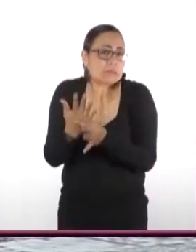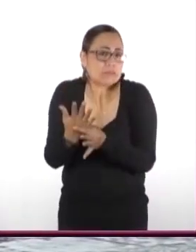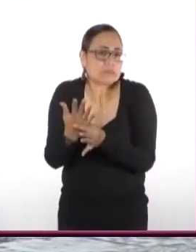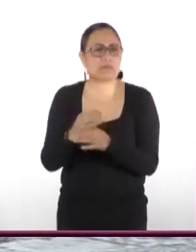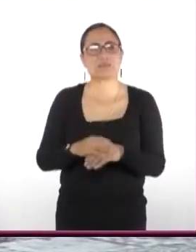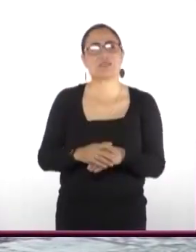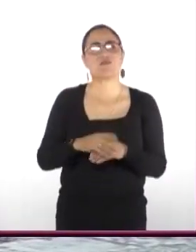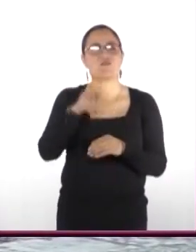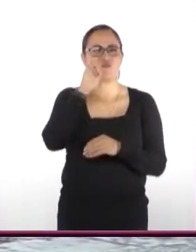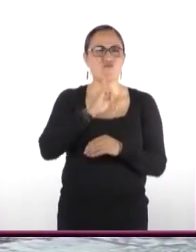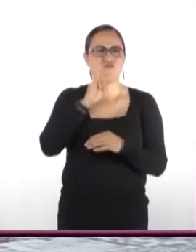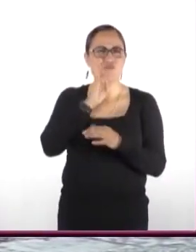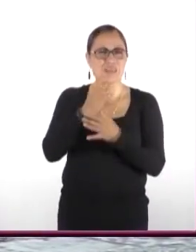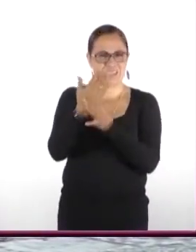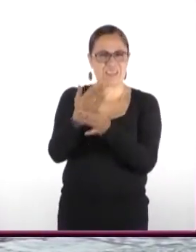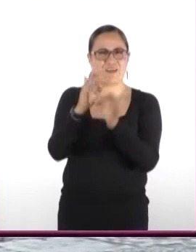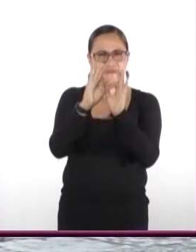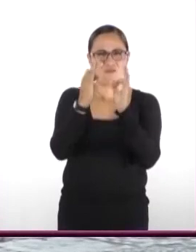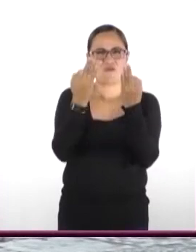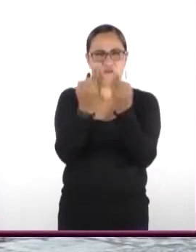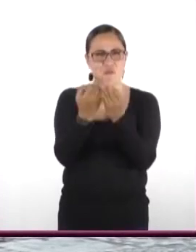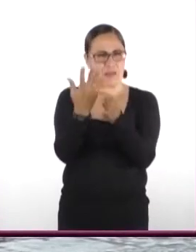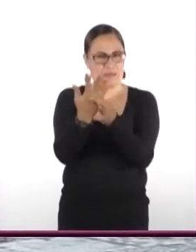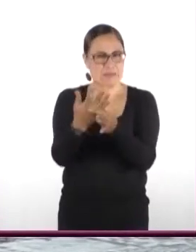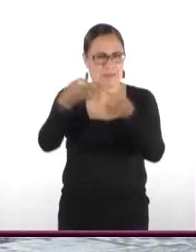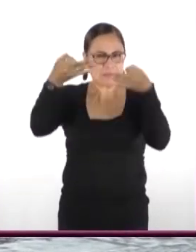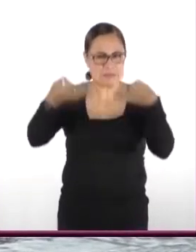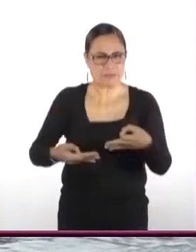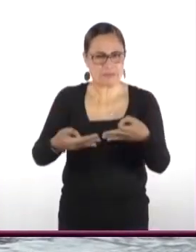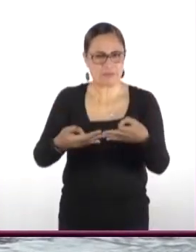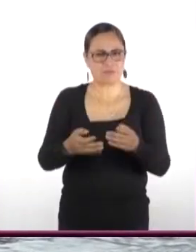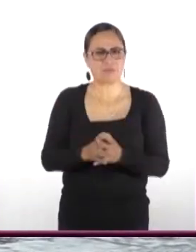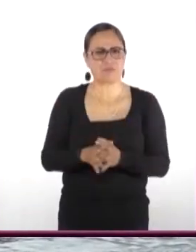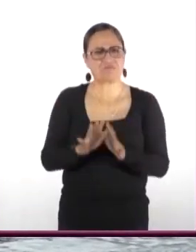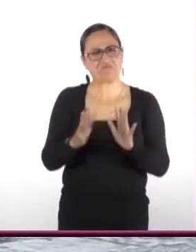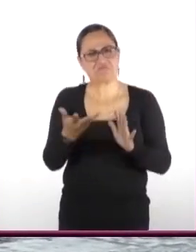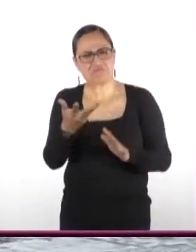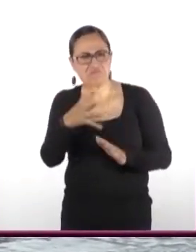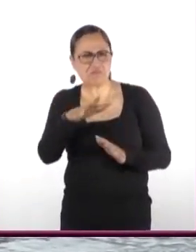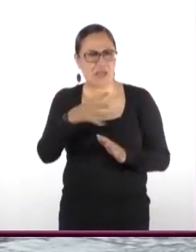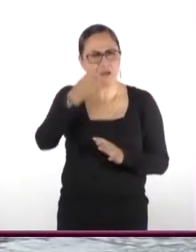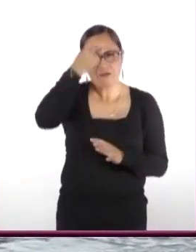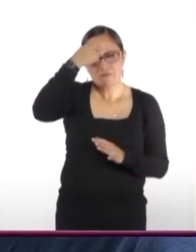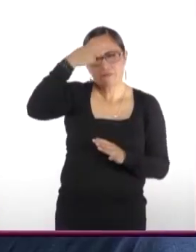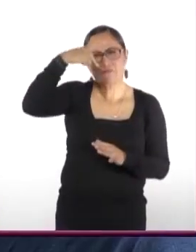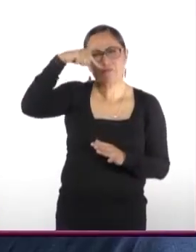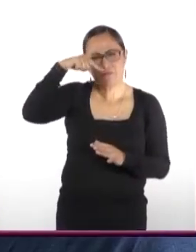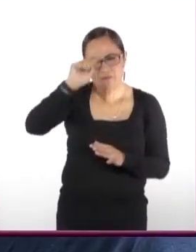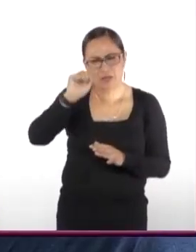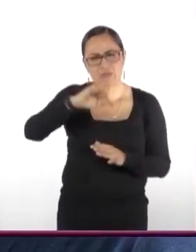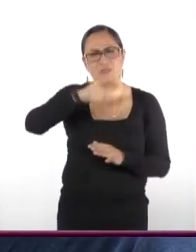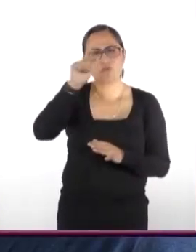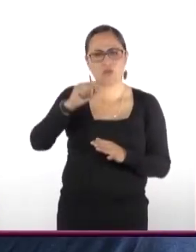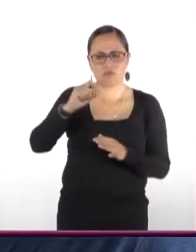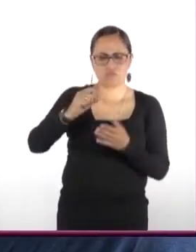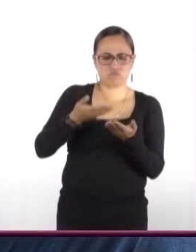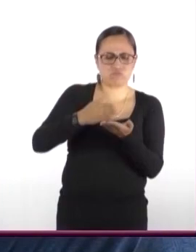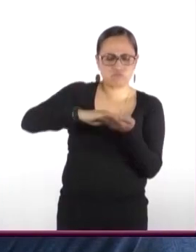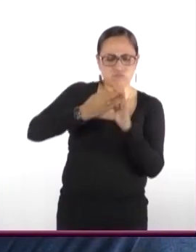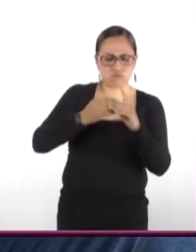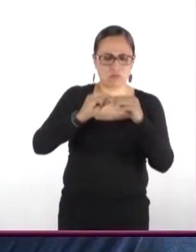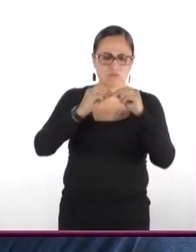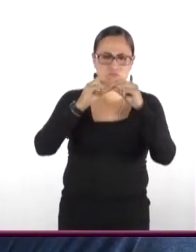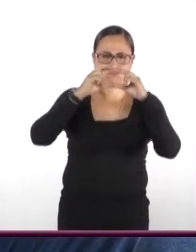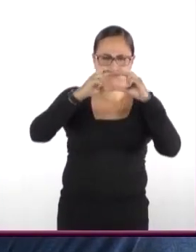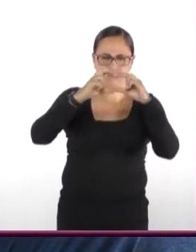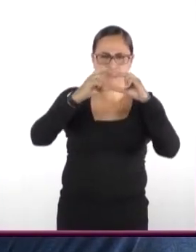Supongamos que la fórmula de Britney es correcta. Entonces se puede calcular de manera pues, relativamente fácil el espesor que va teniendo el bulto de